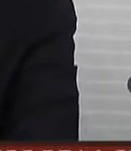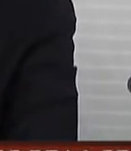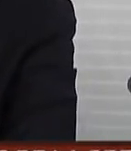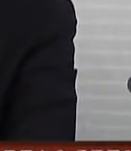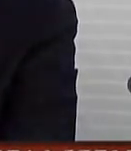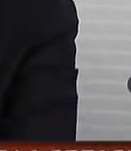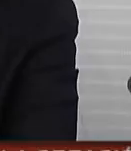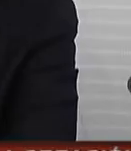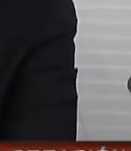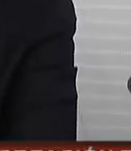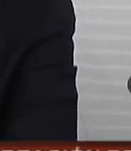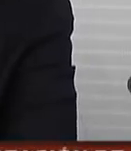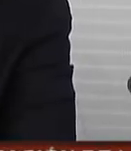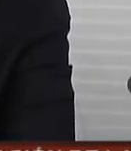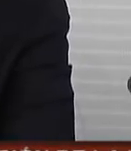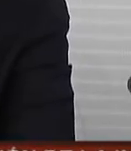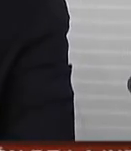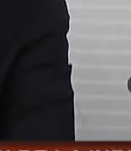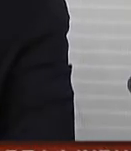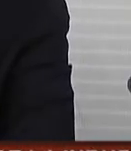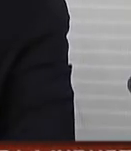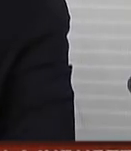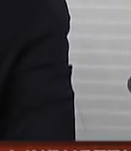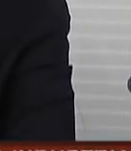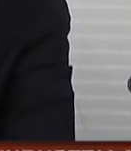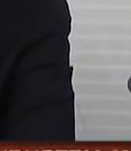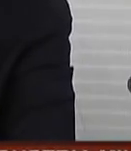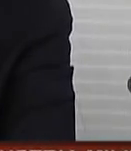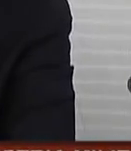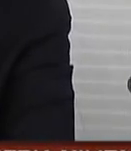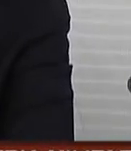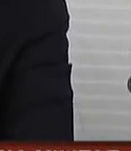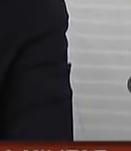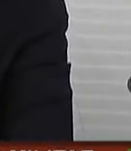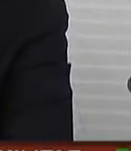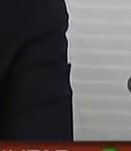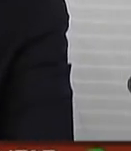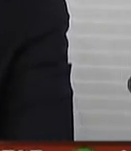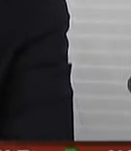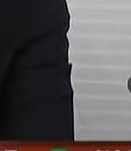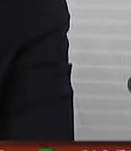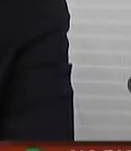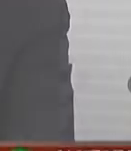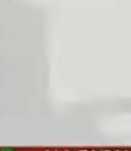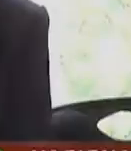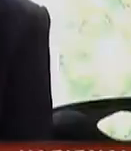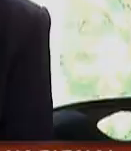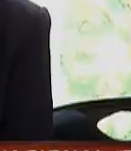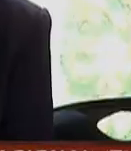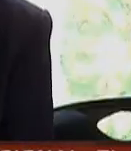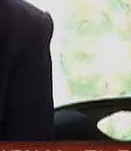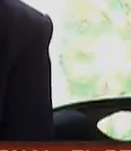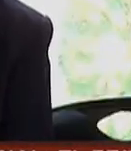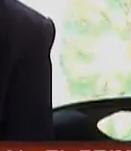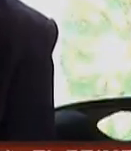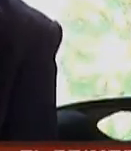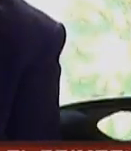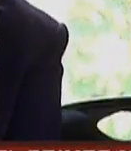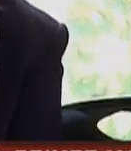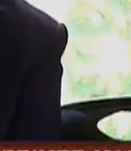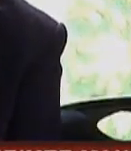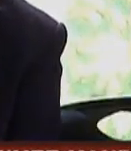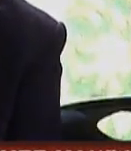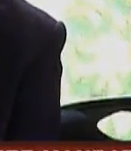recibir en una semana a 400 mil gentes va a ser algo que va a darle una difusión al Parque Bicentenario. Que es un espacio que sí me parece